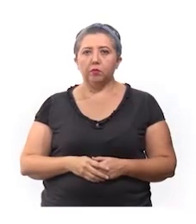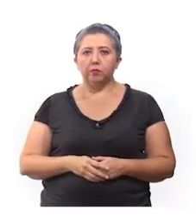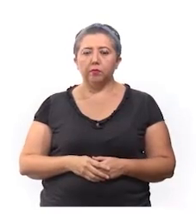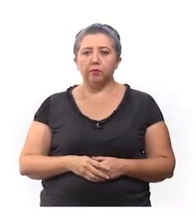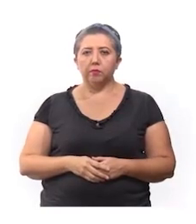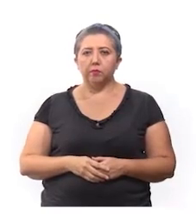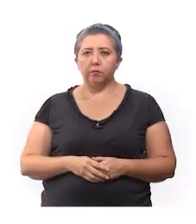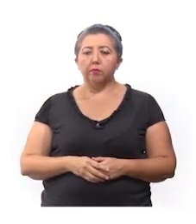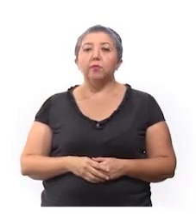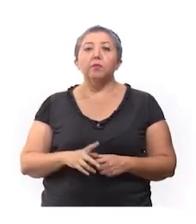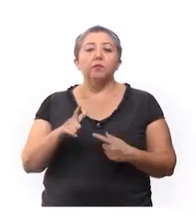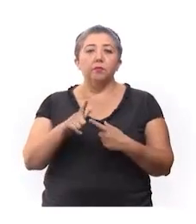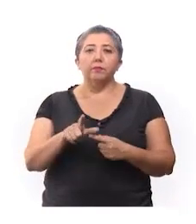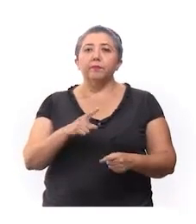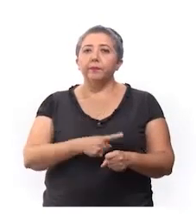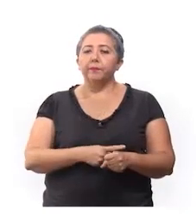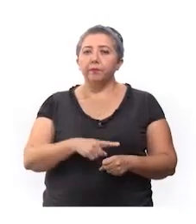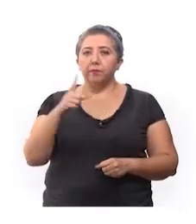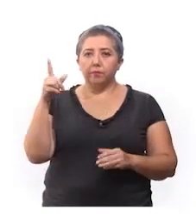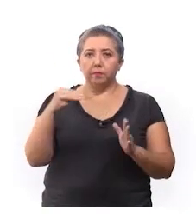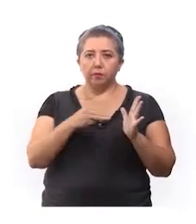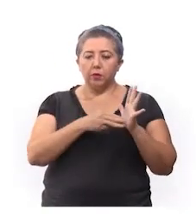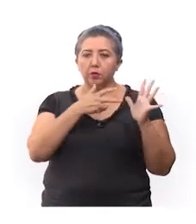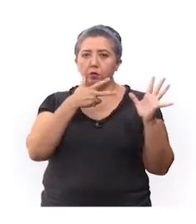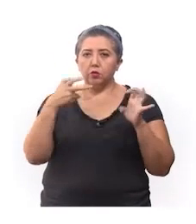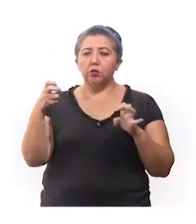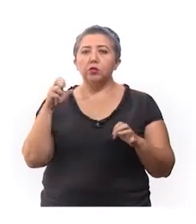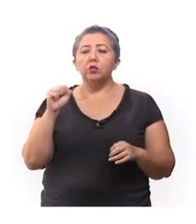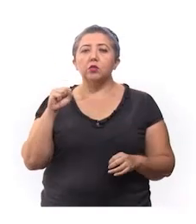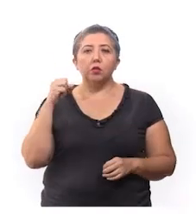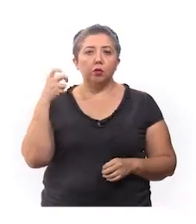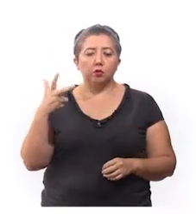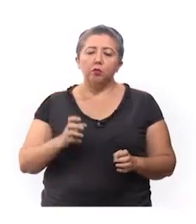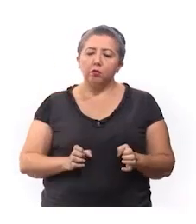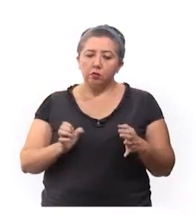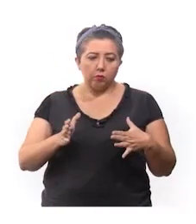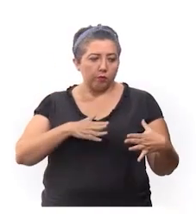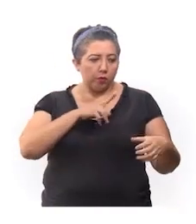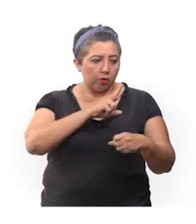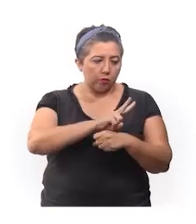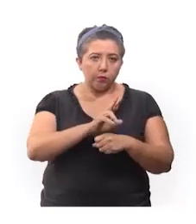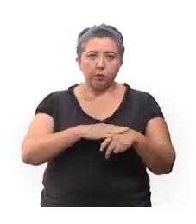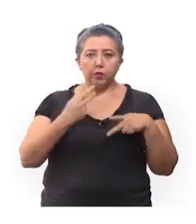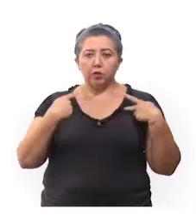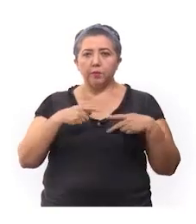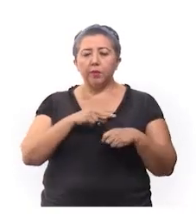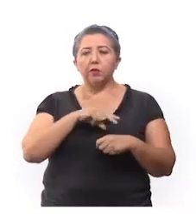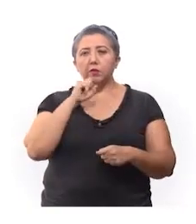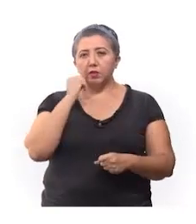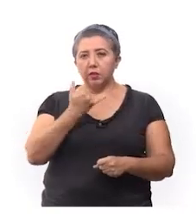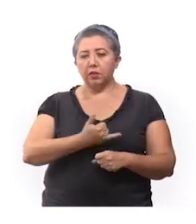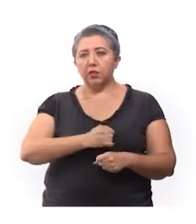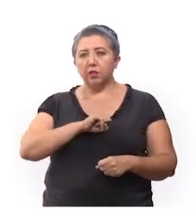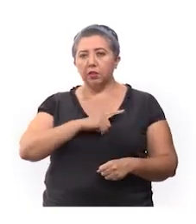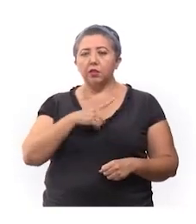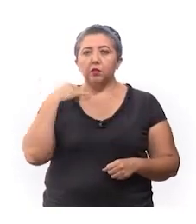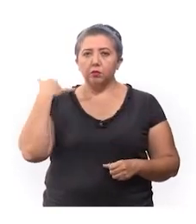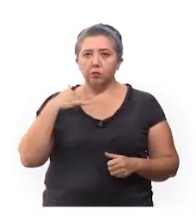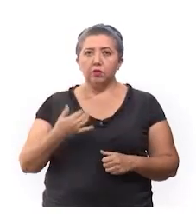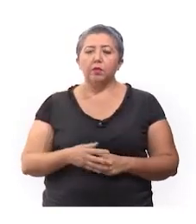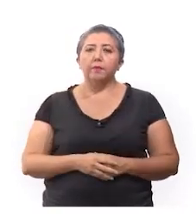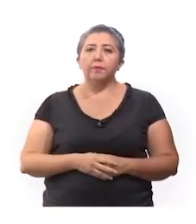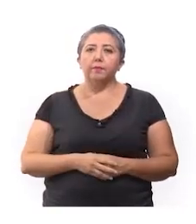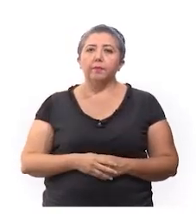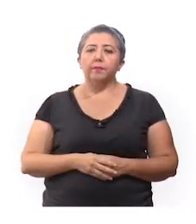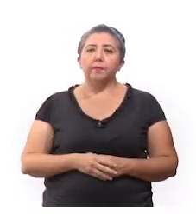coronavirus. De los casos activos, 1.868 están estables, aislados y monitoreados por personal médico de la Secretaría de Salud